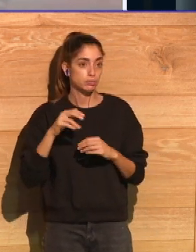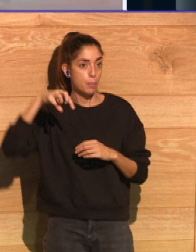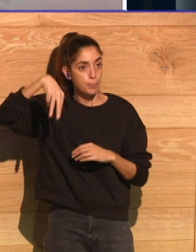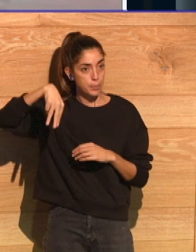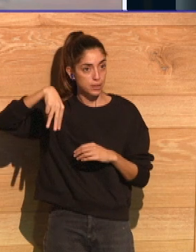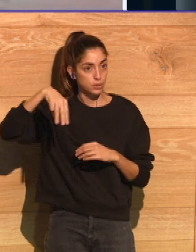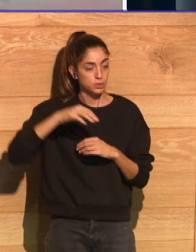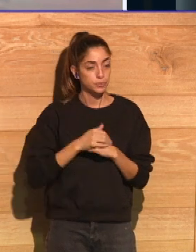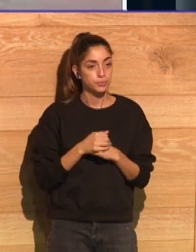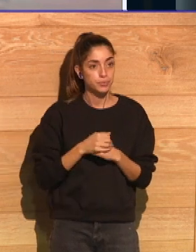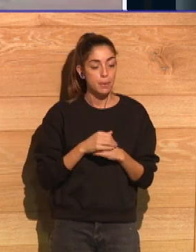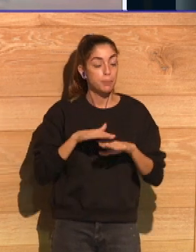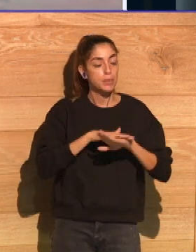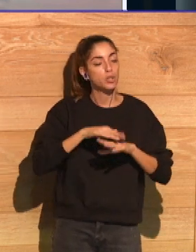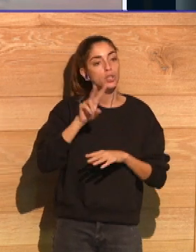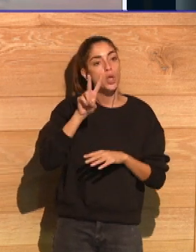12.000 pies, perdón.